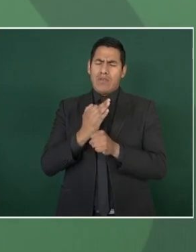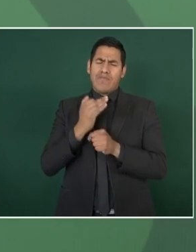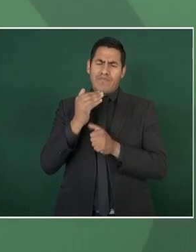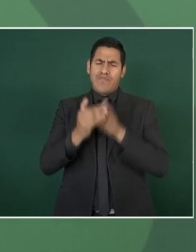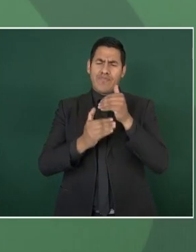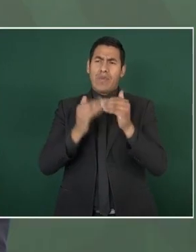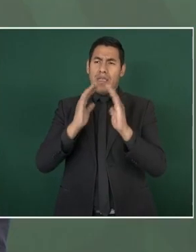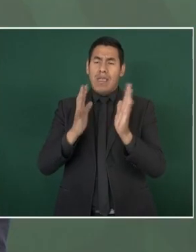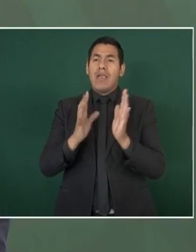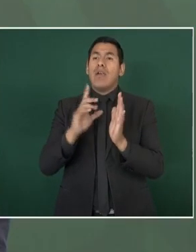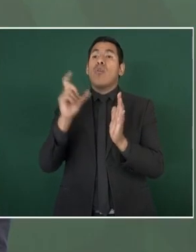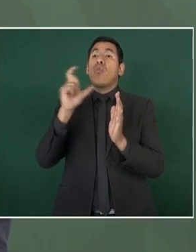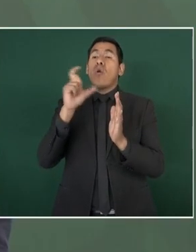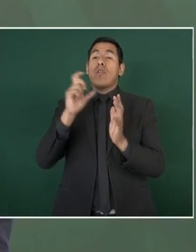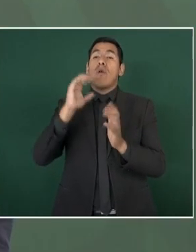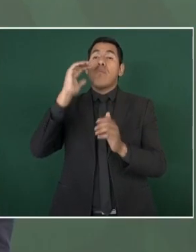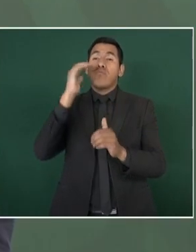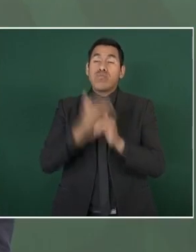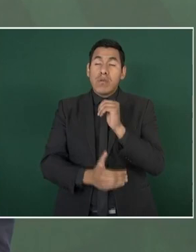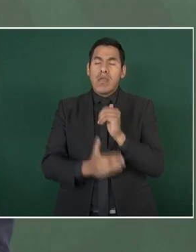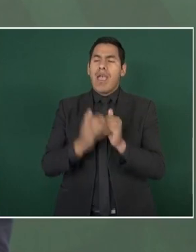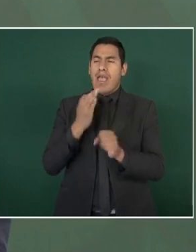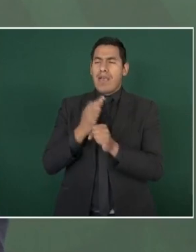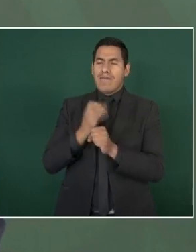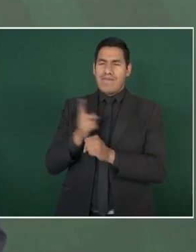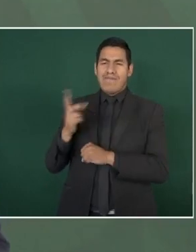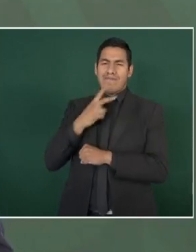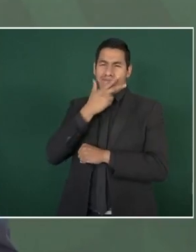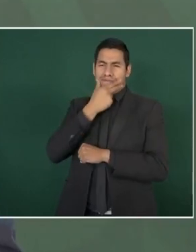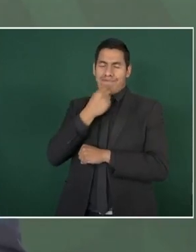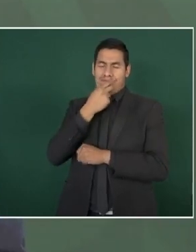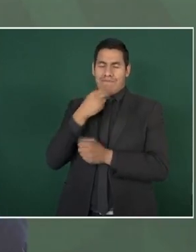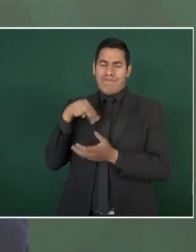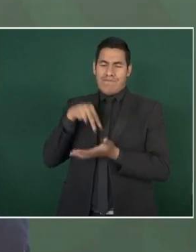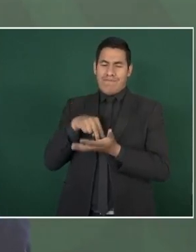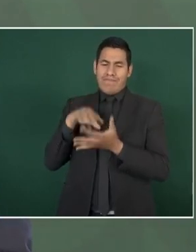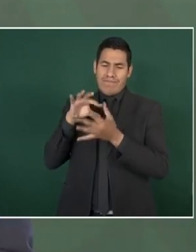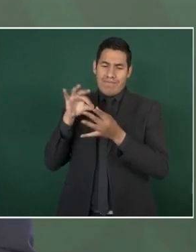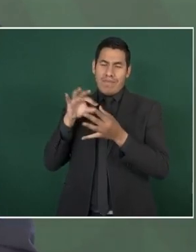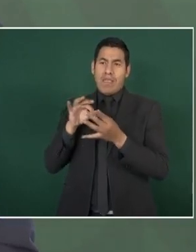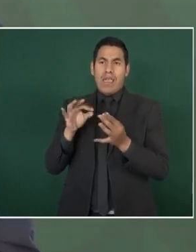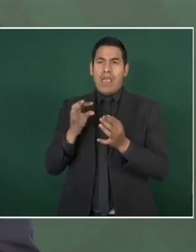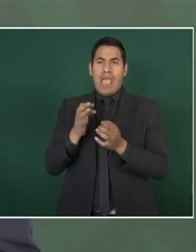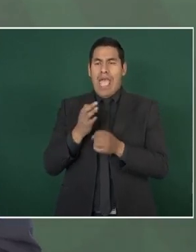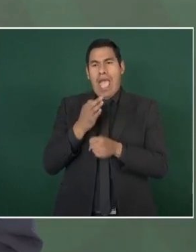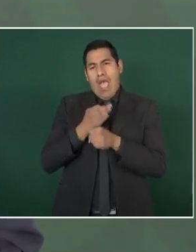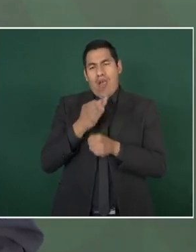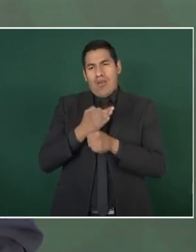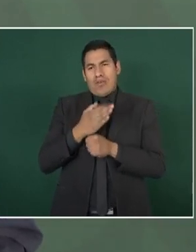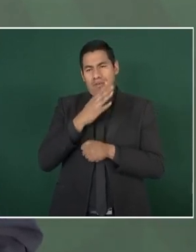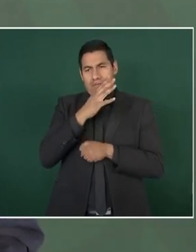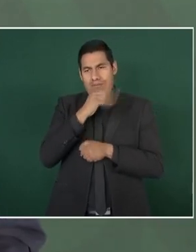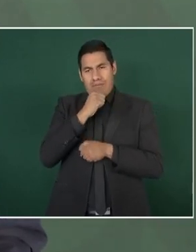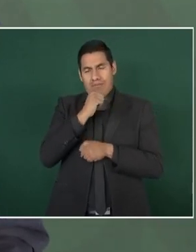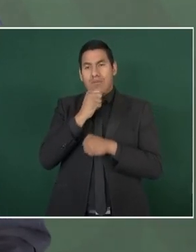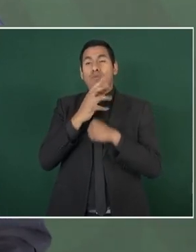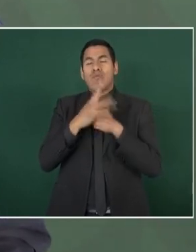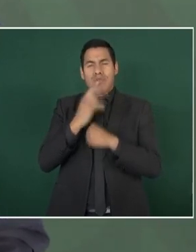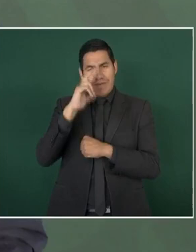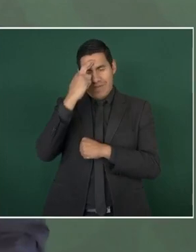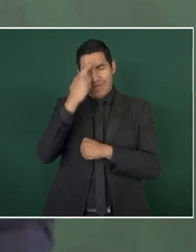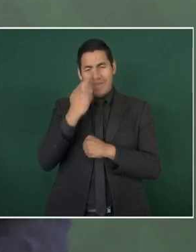termina. ¿Cuándo se pueden inaugurar? Ahora no se puede porque hay veda. Si se